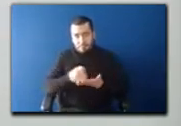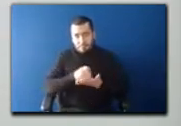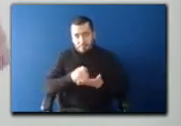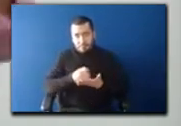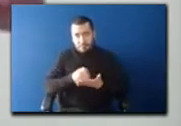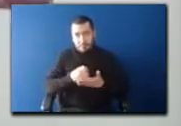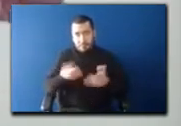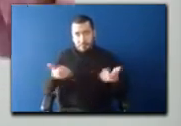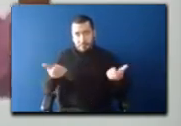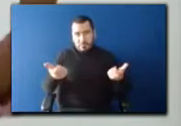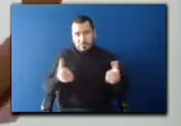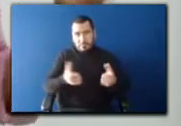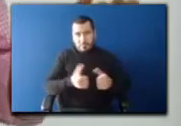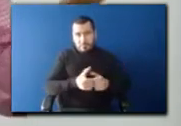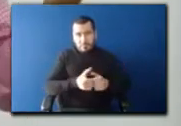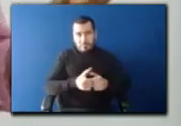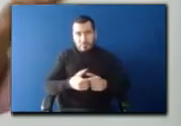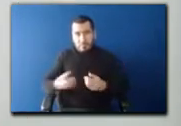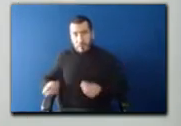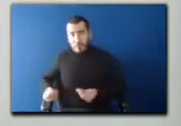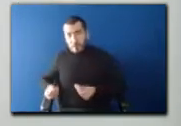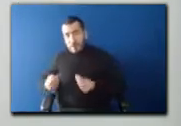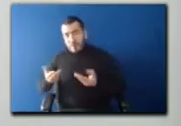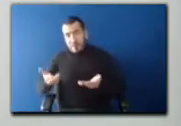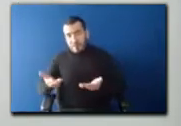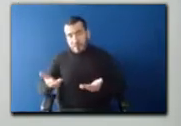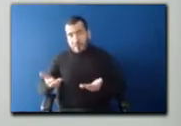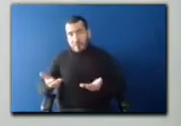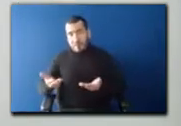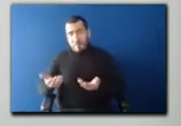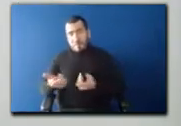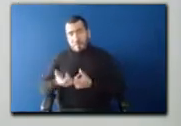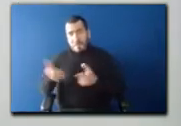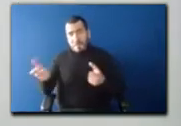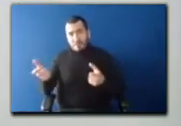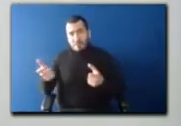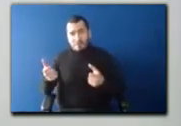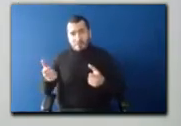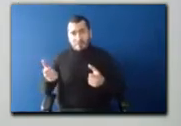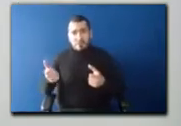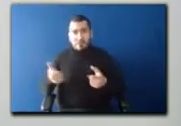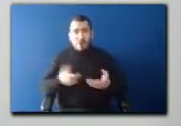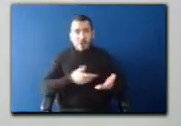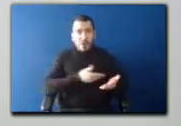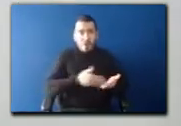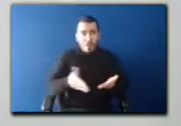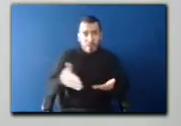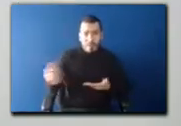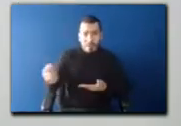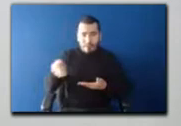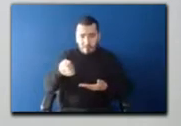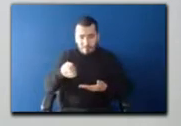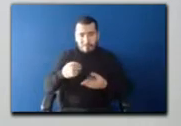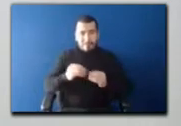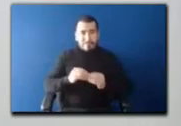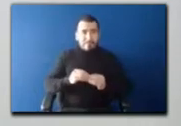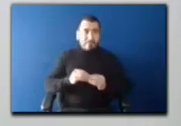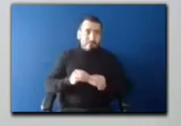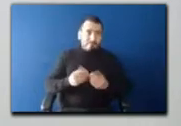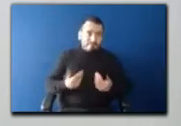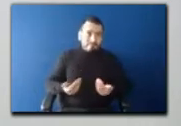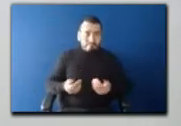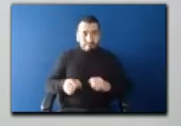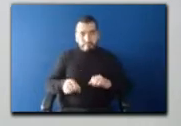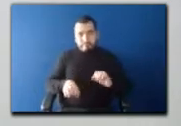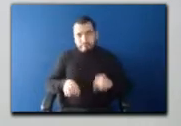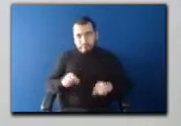reducida, a pesar de que la oferta es muy amplia. En la compra de cartera, pues se da, pero no se dan los volúmenes que uno esperaría, a pesar de